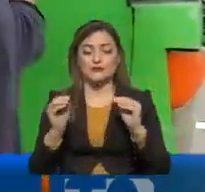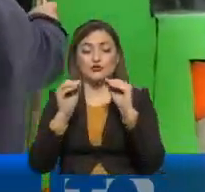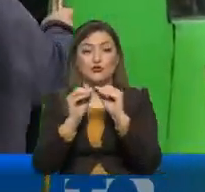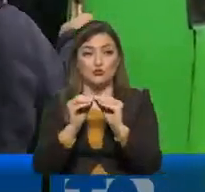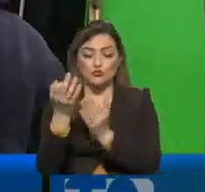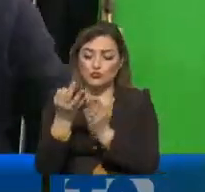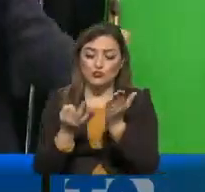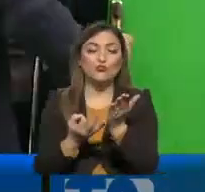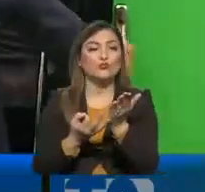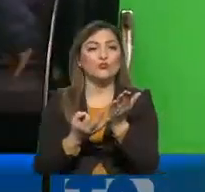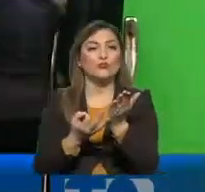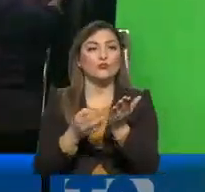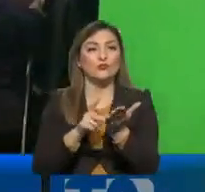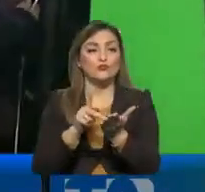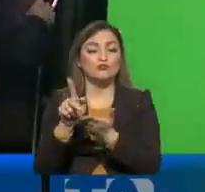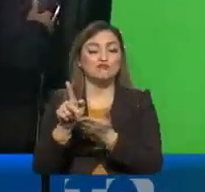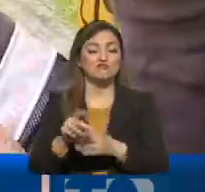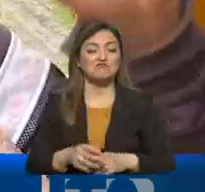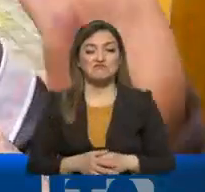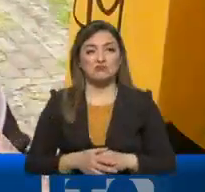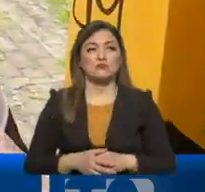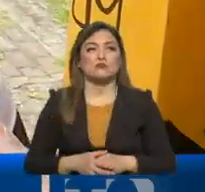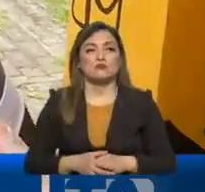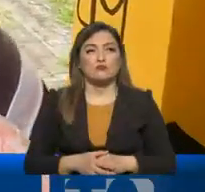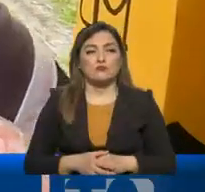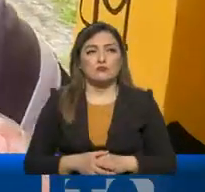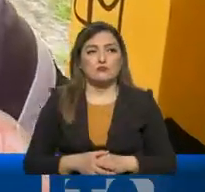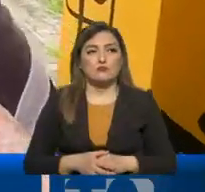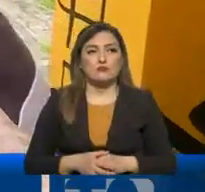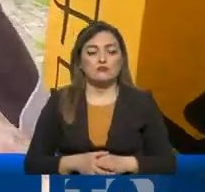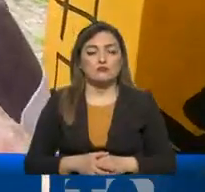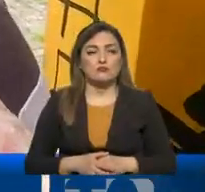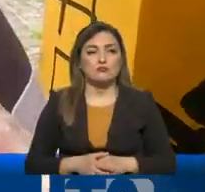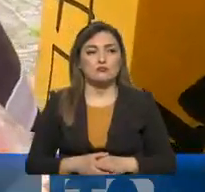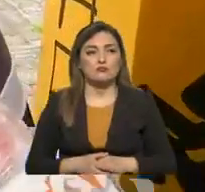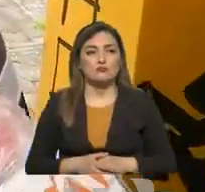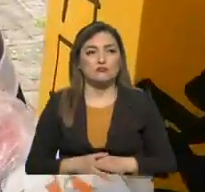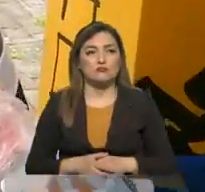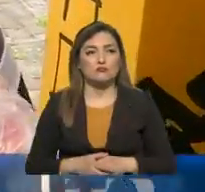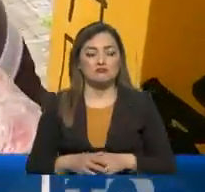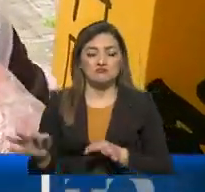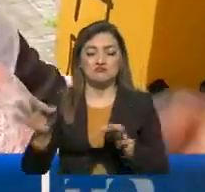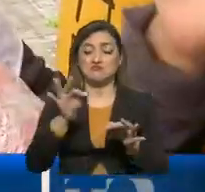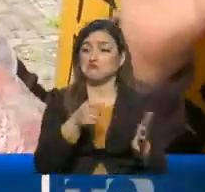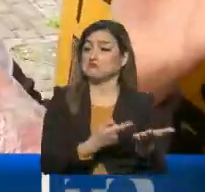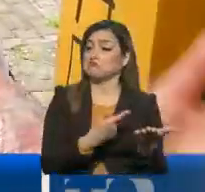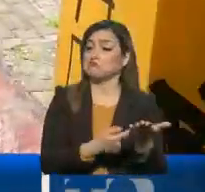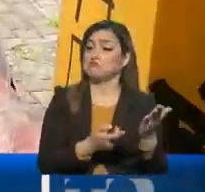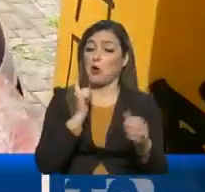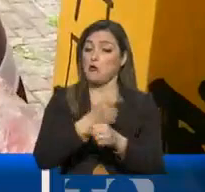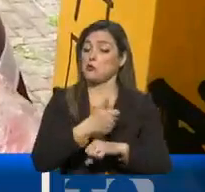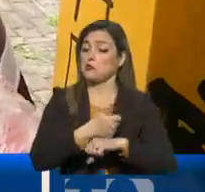aumentar su presupuesto económico para poder movilizarse. Un papel ahí que no sé cómo que cobran y según a dónde